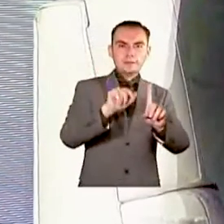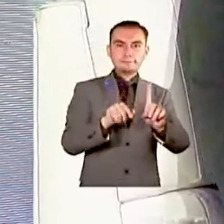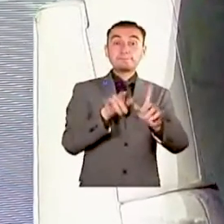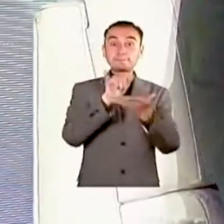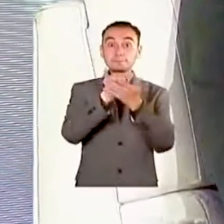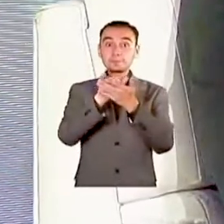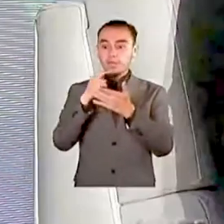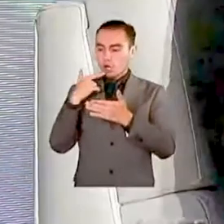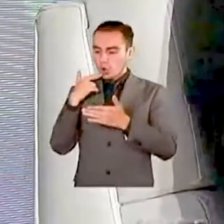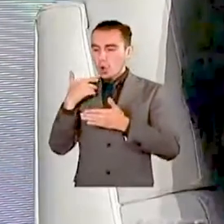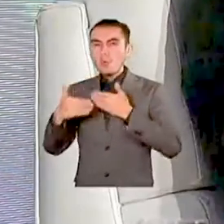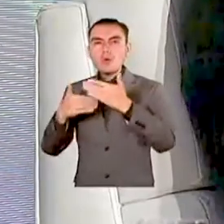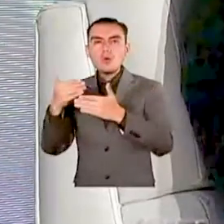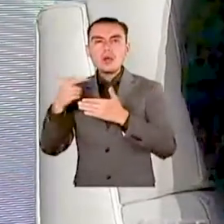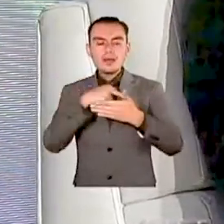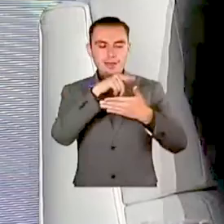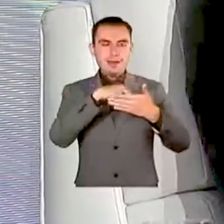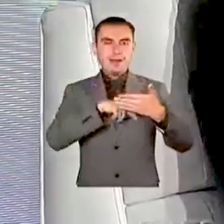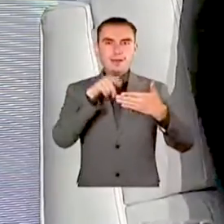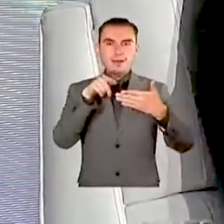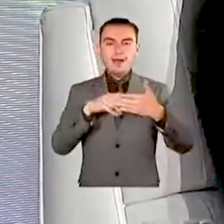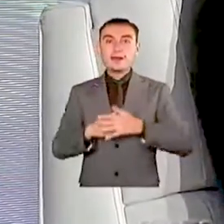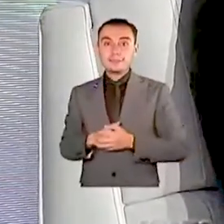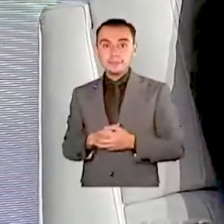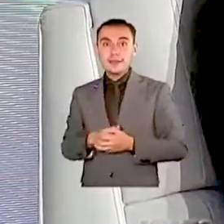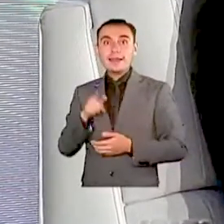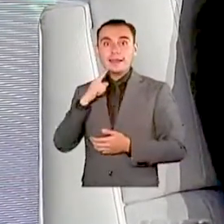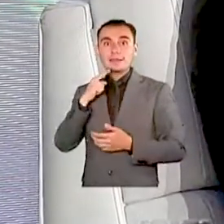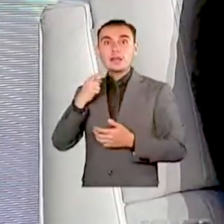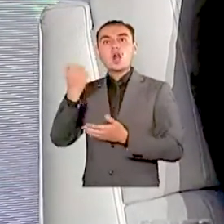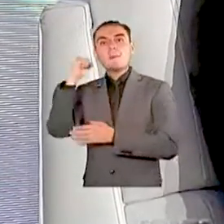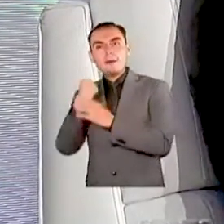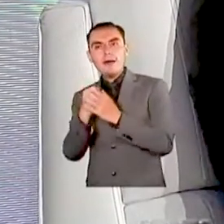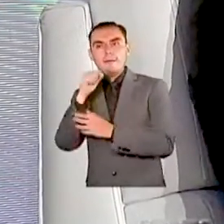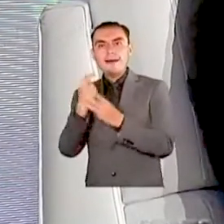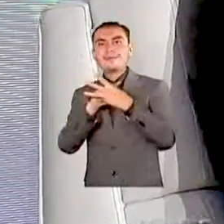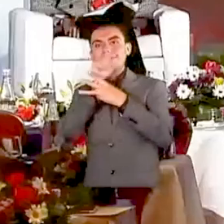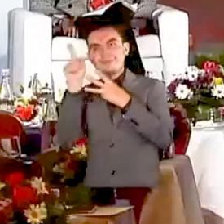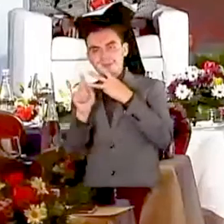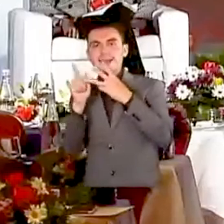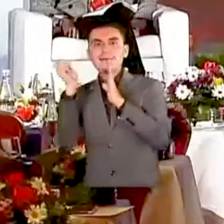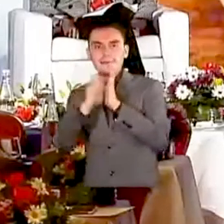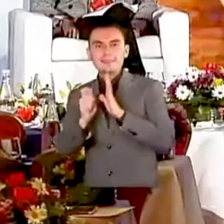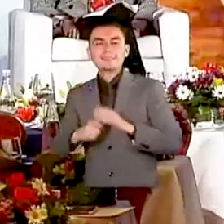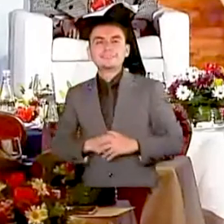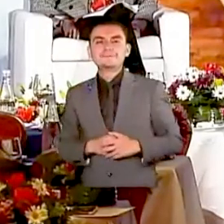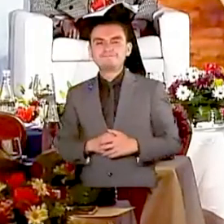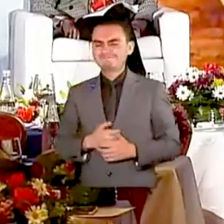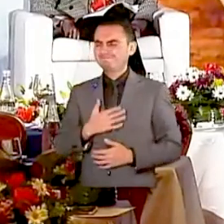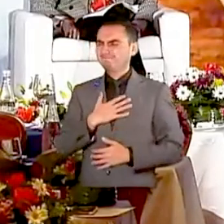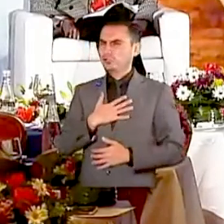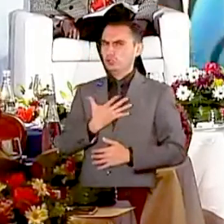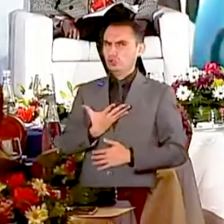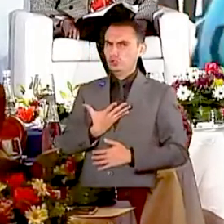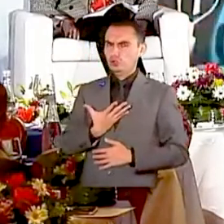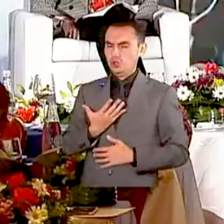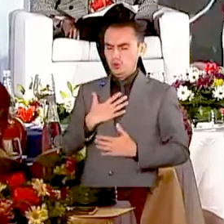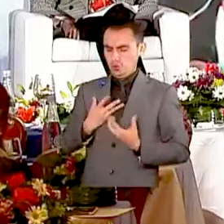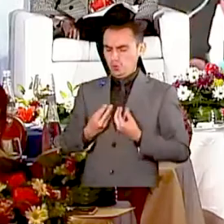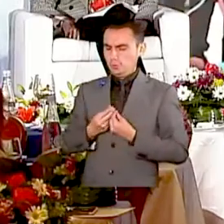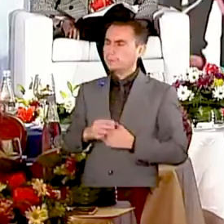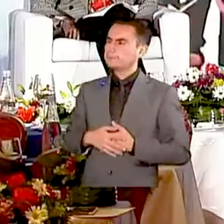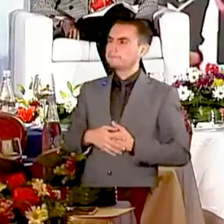contratación se fue desierto en 3 ocasiones. Nosotros desde la delegada presentamos